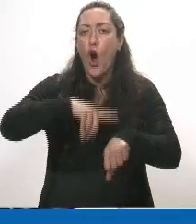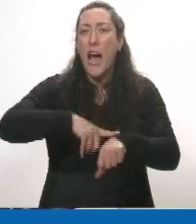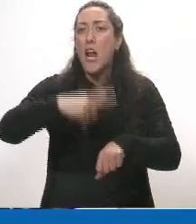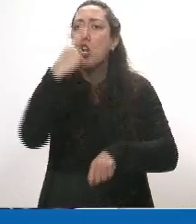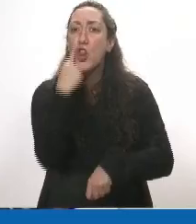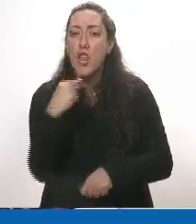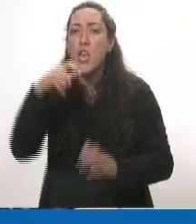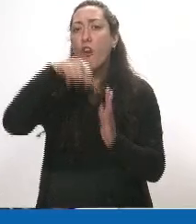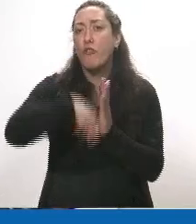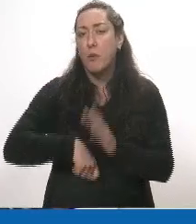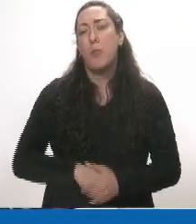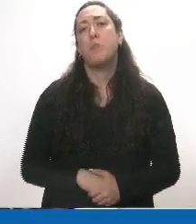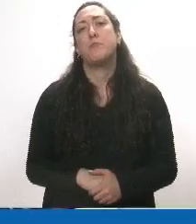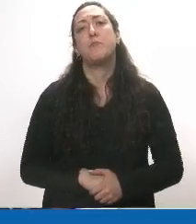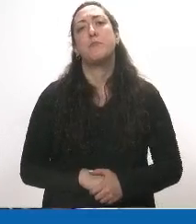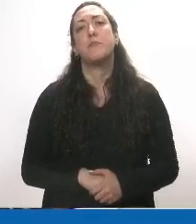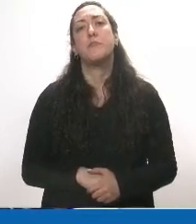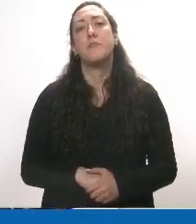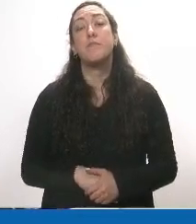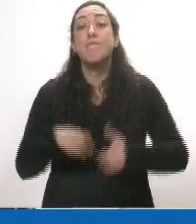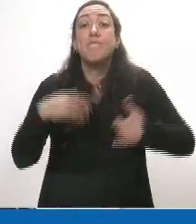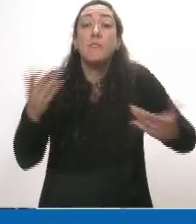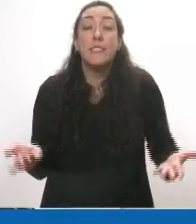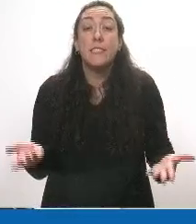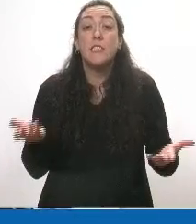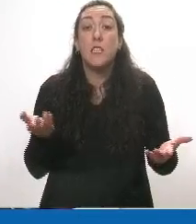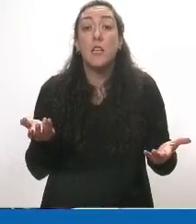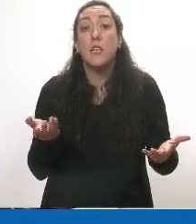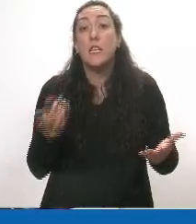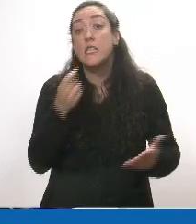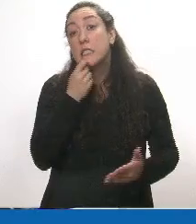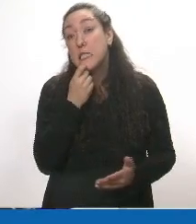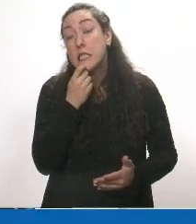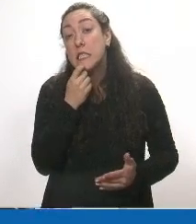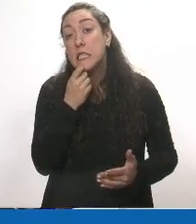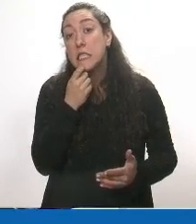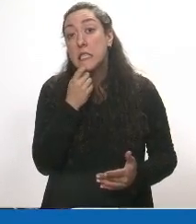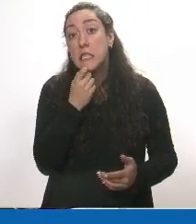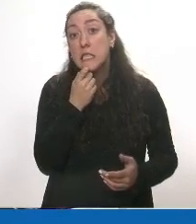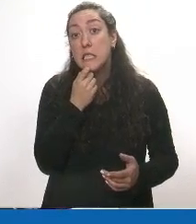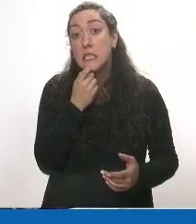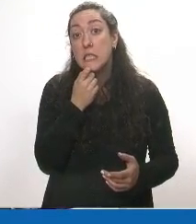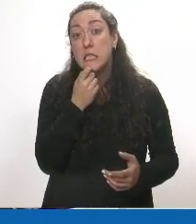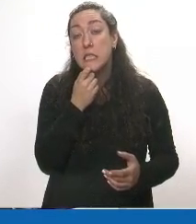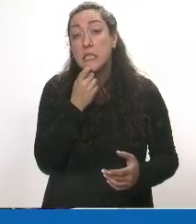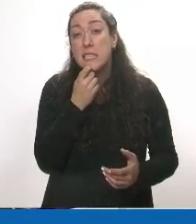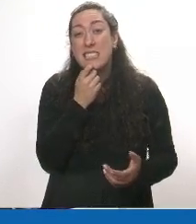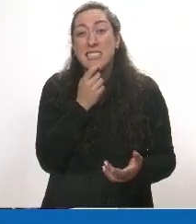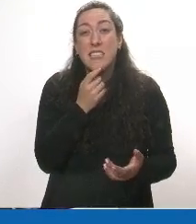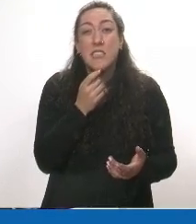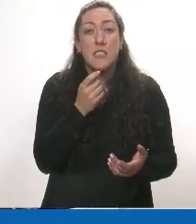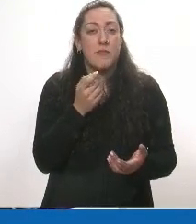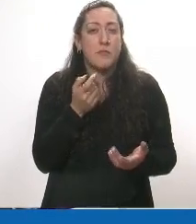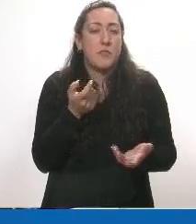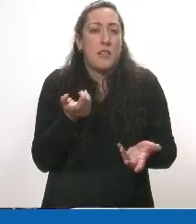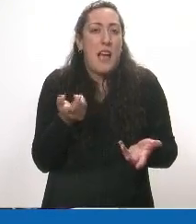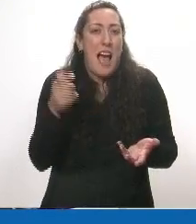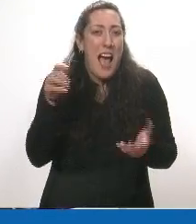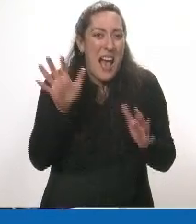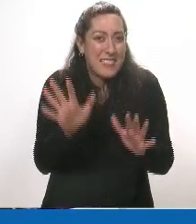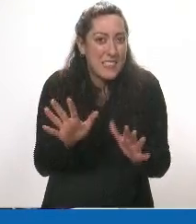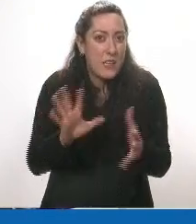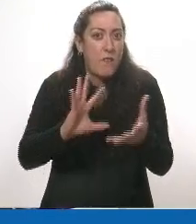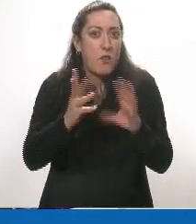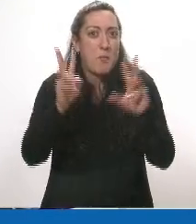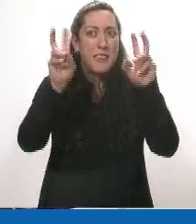día. Así que, si hay un funcionamiento más transparente de este tratamiento, de este tema